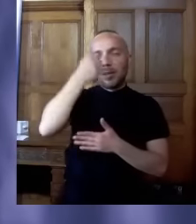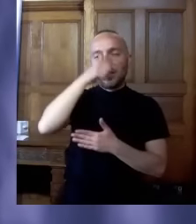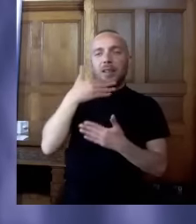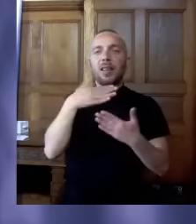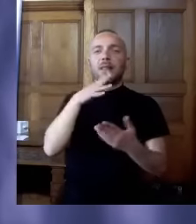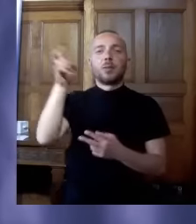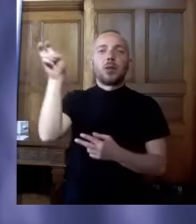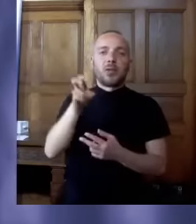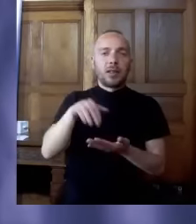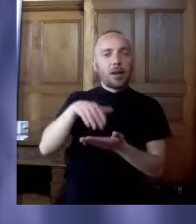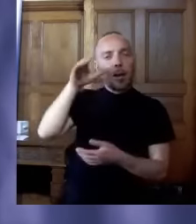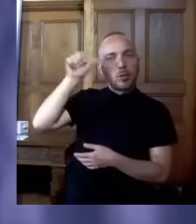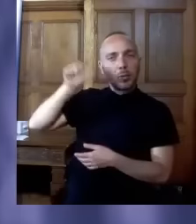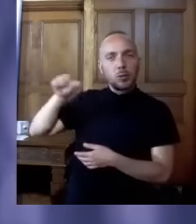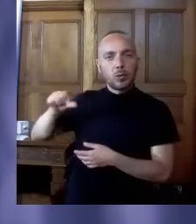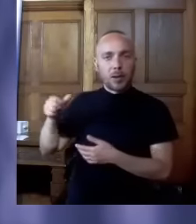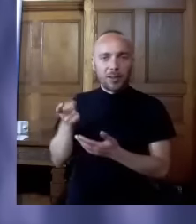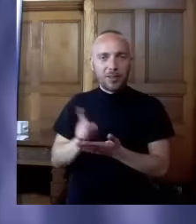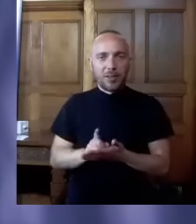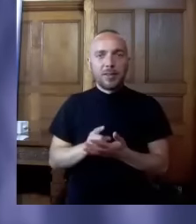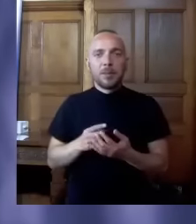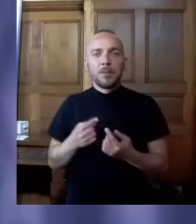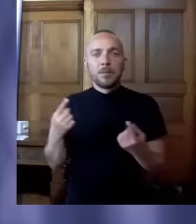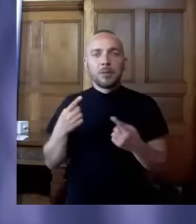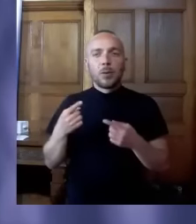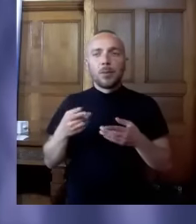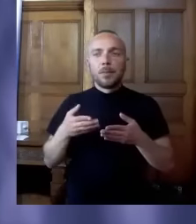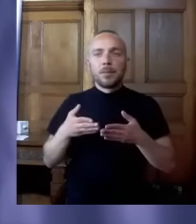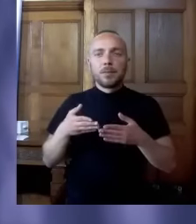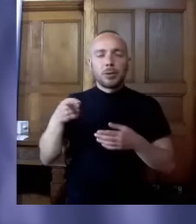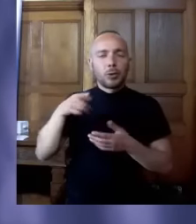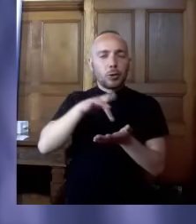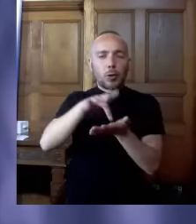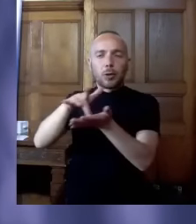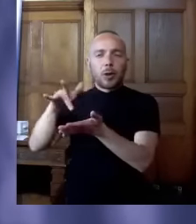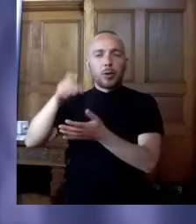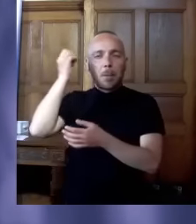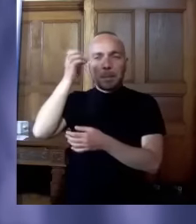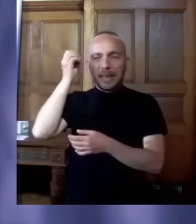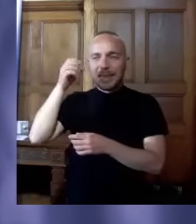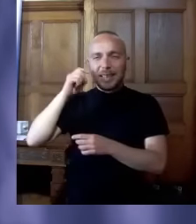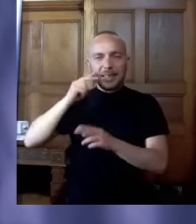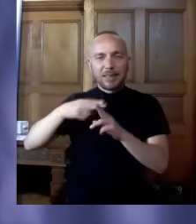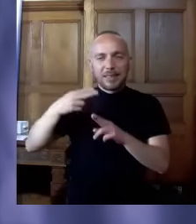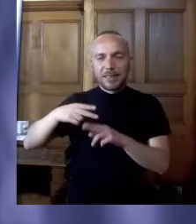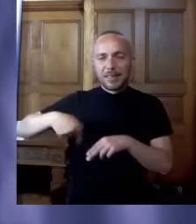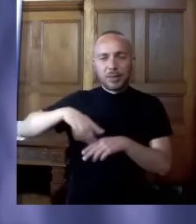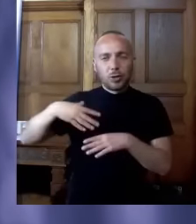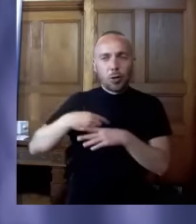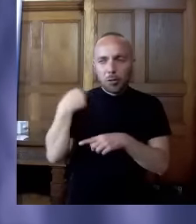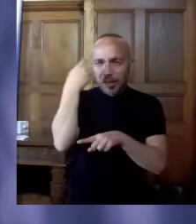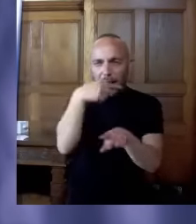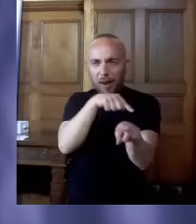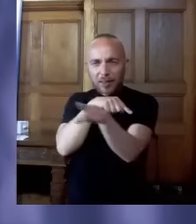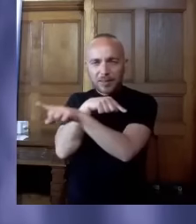escucharnos otra vez hay caras Que bueno que recuerdo de todos los mítines y todos los actos que que hemos hecho tanto en precampaña como en